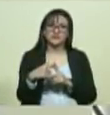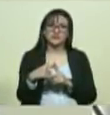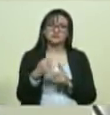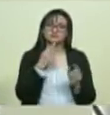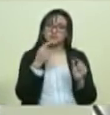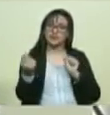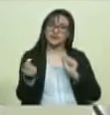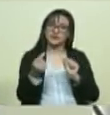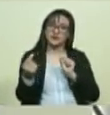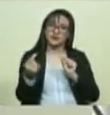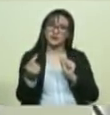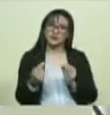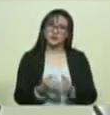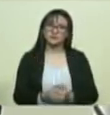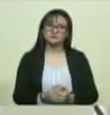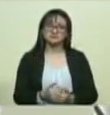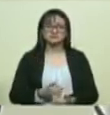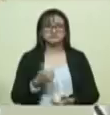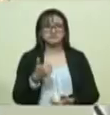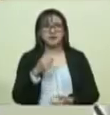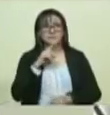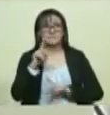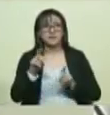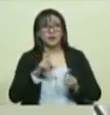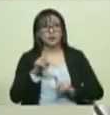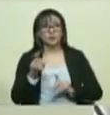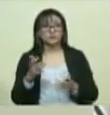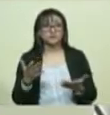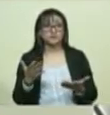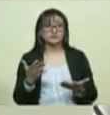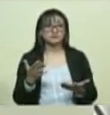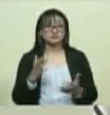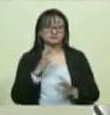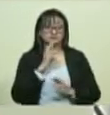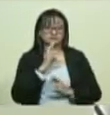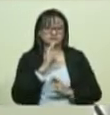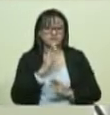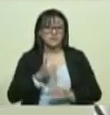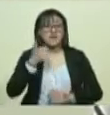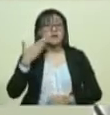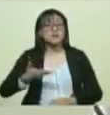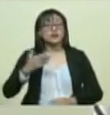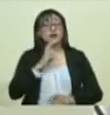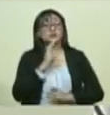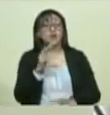diálogo. Un par de preguntas, sí, porque lo importante será lo que digamos el domingo.